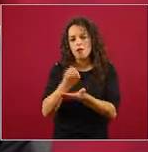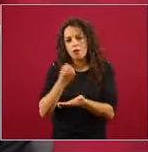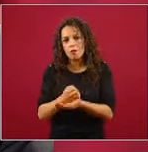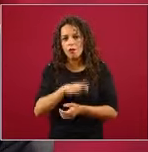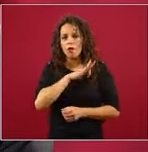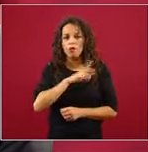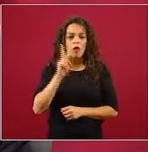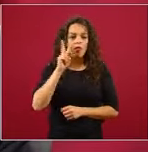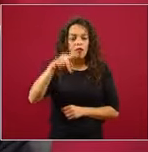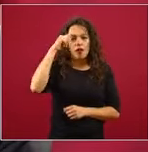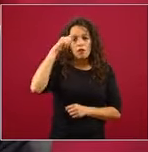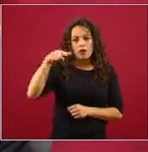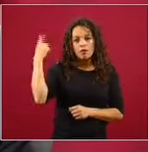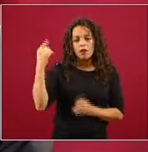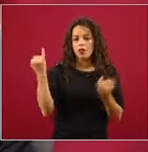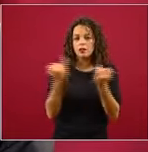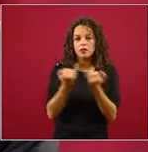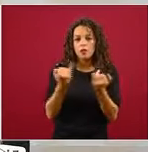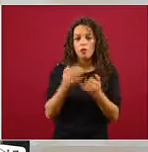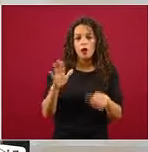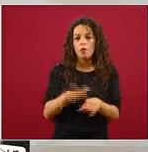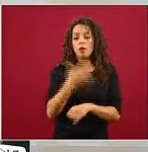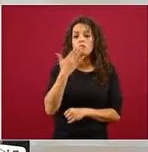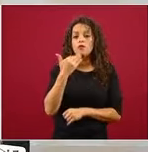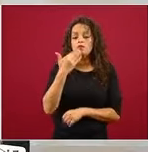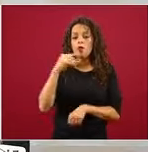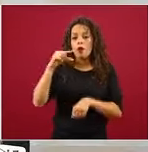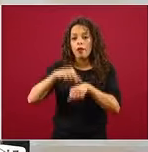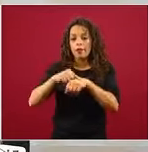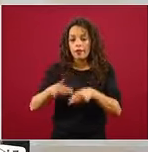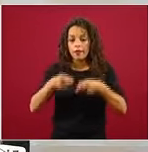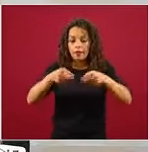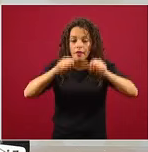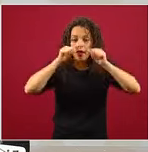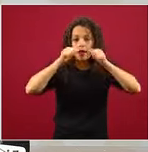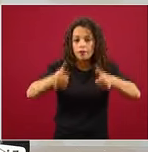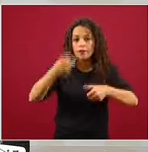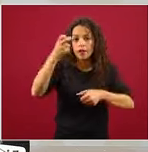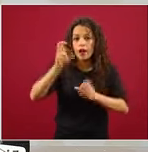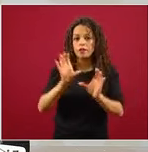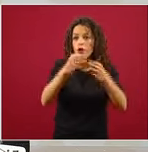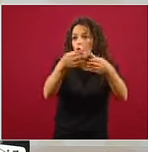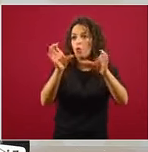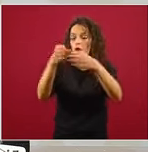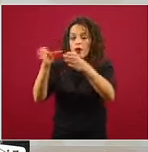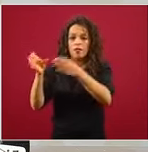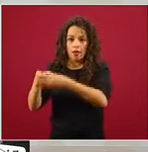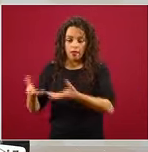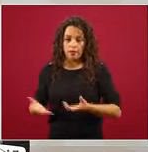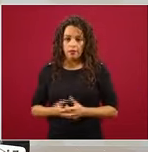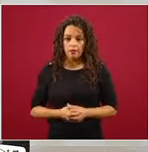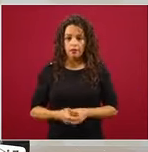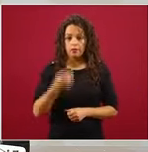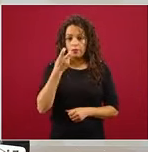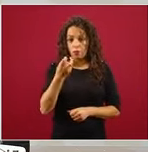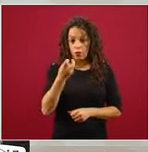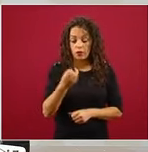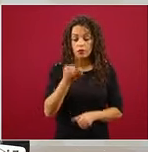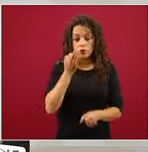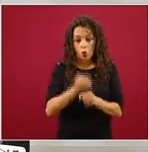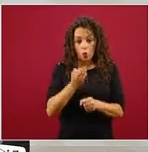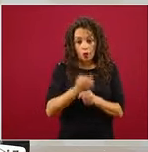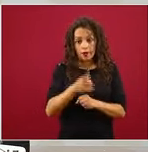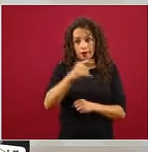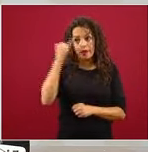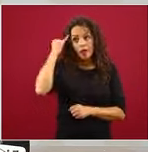la cobertura de los servicios de salud. Y precisamente por eso el enfoque de esta iniciativa de acción local comunitaria por